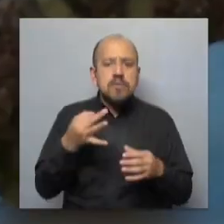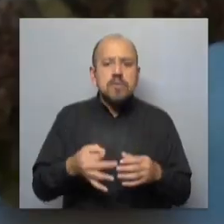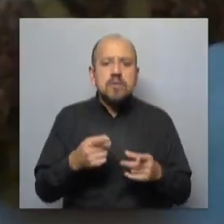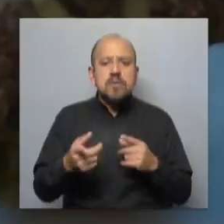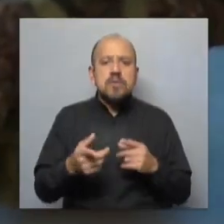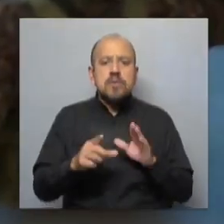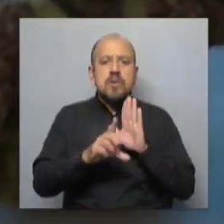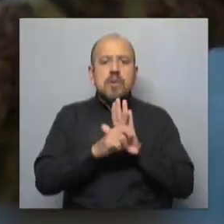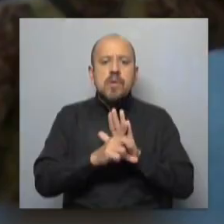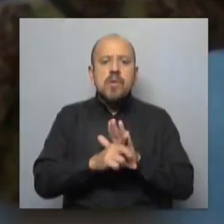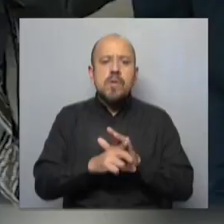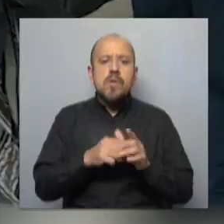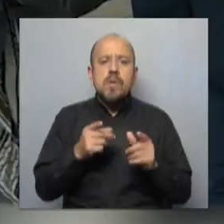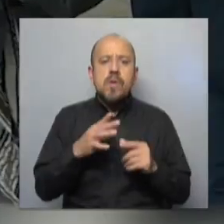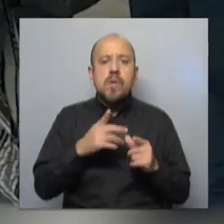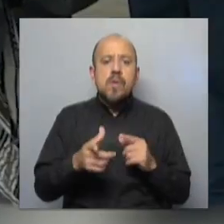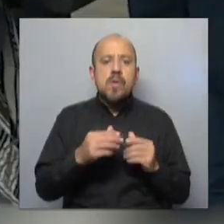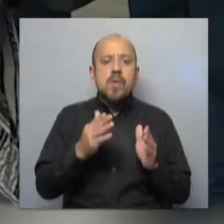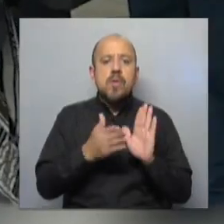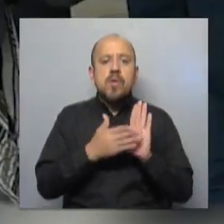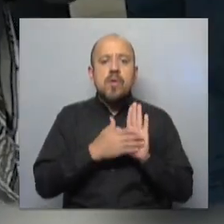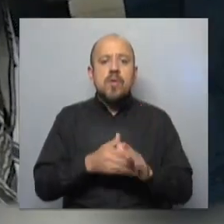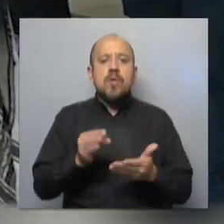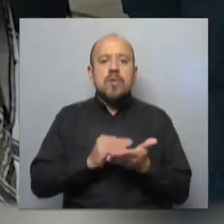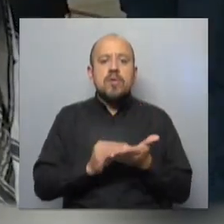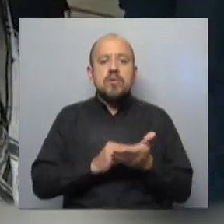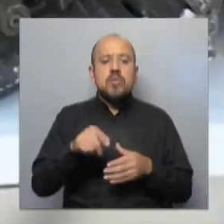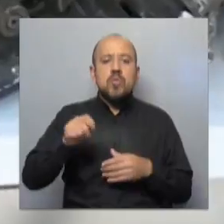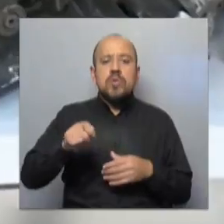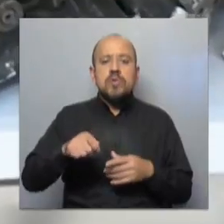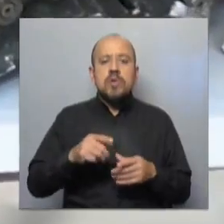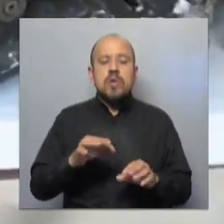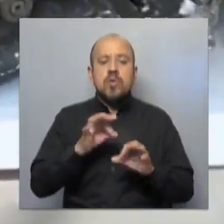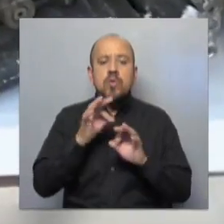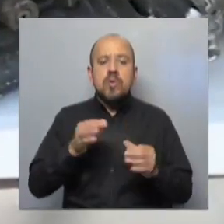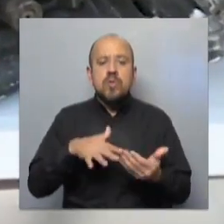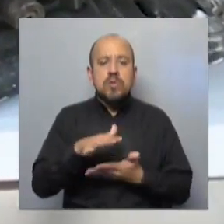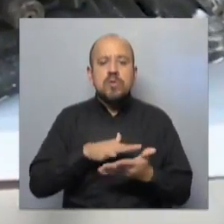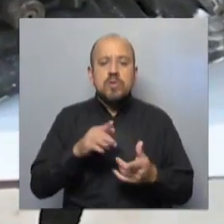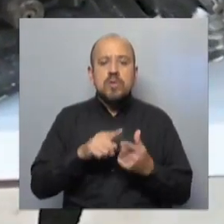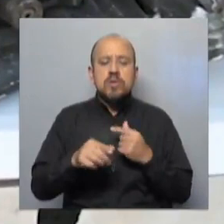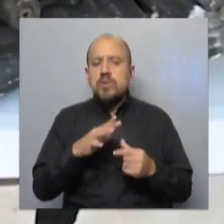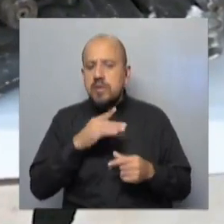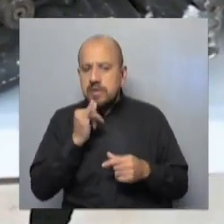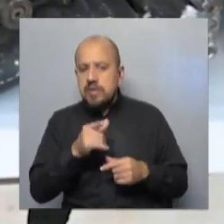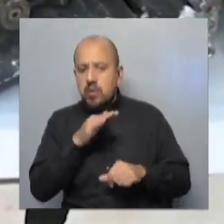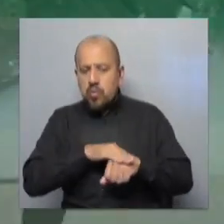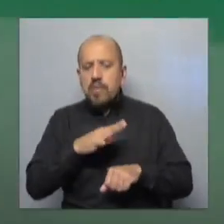legales como la existencia de una orden administrativa o judicial o en una situación de flagrancia